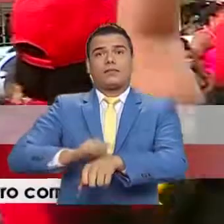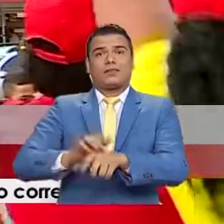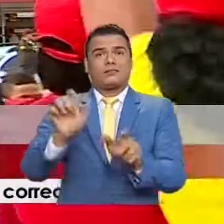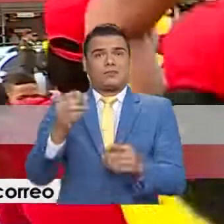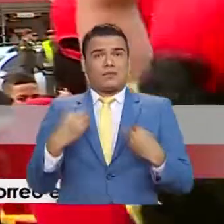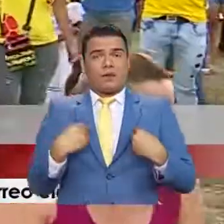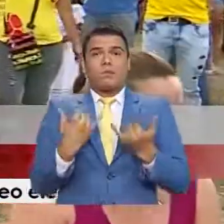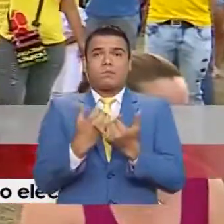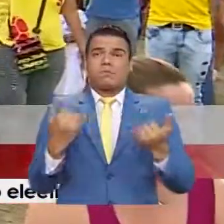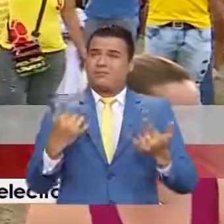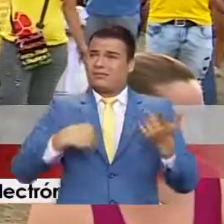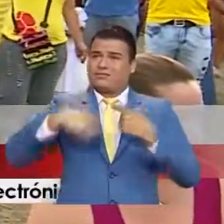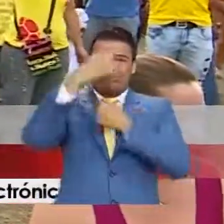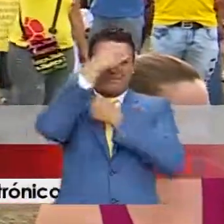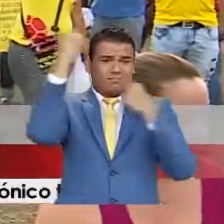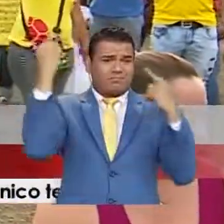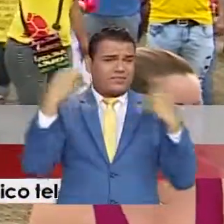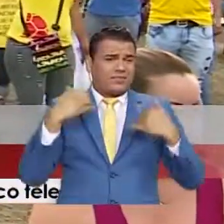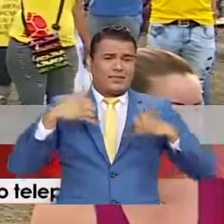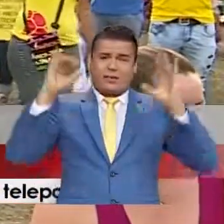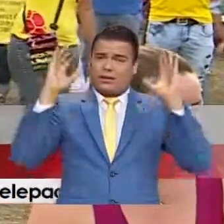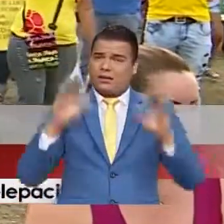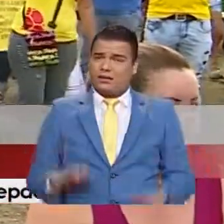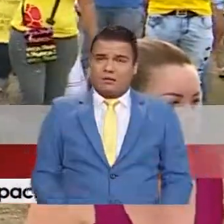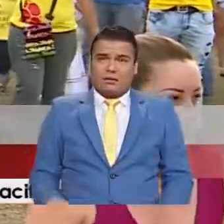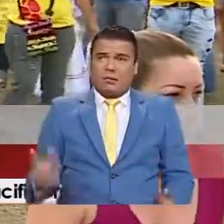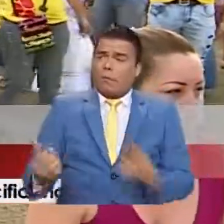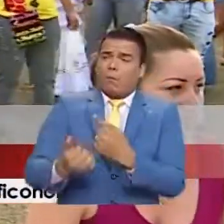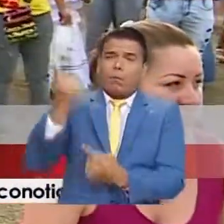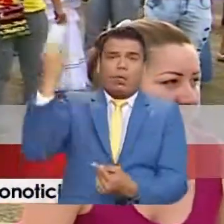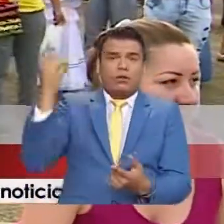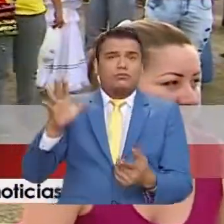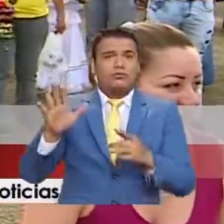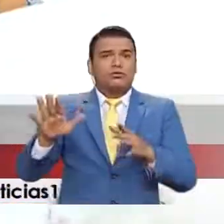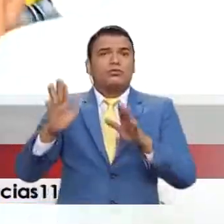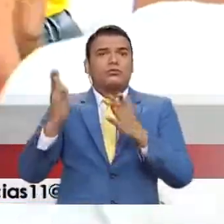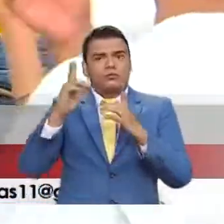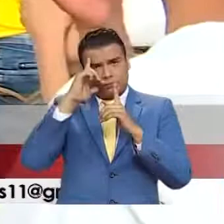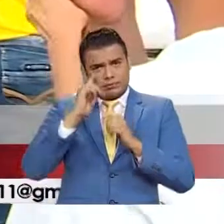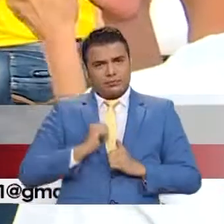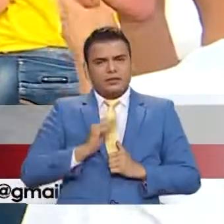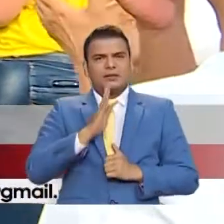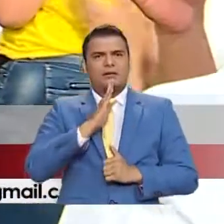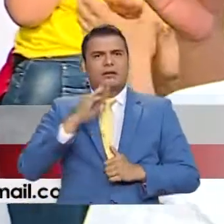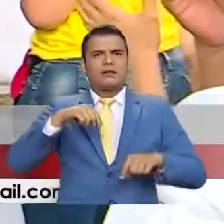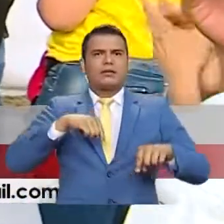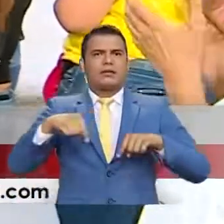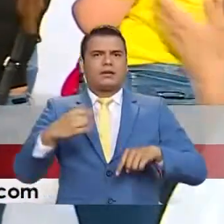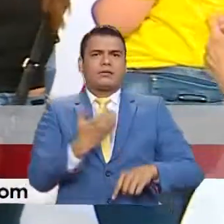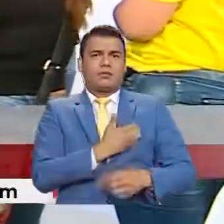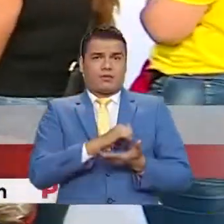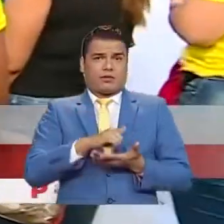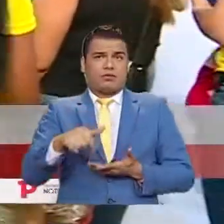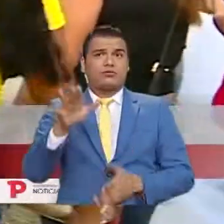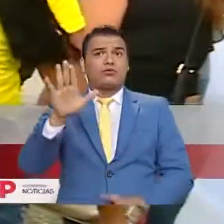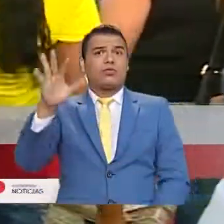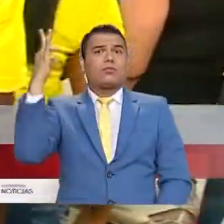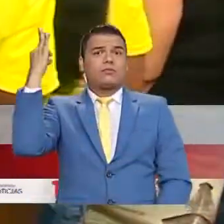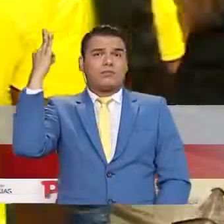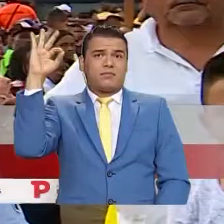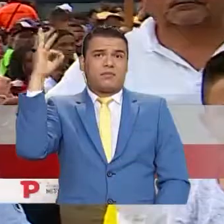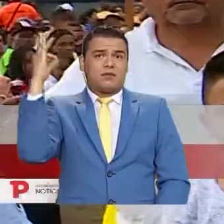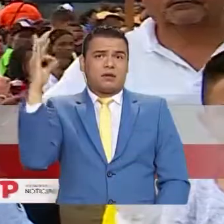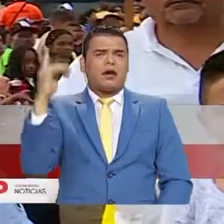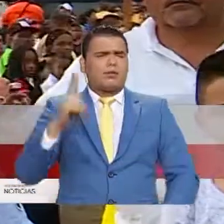del Campo que ya no aguantan más lo que para ellos es indiferencia y abandono por parte de la administración local de Palmira. Son muchas